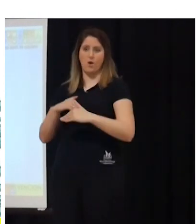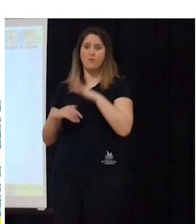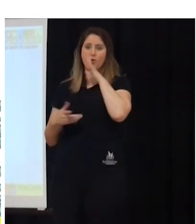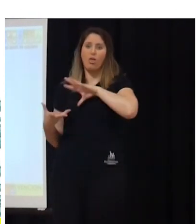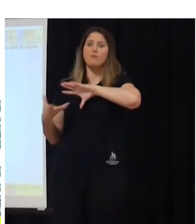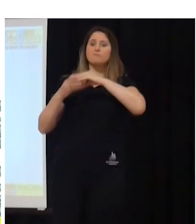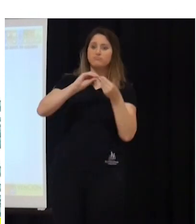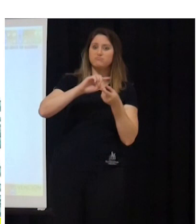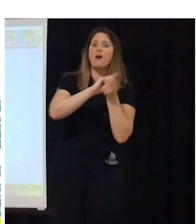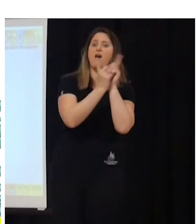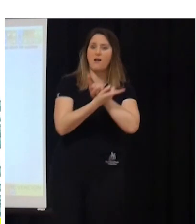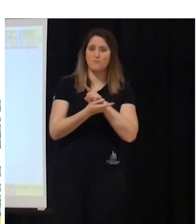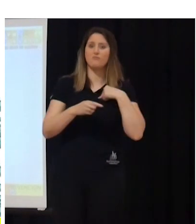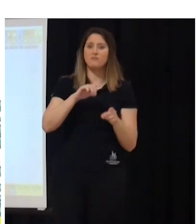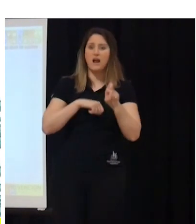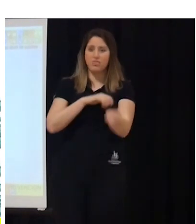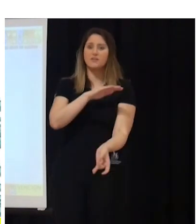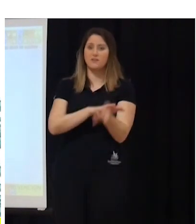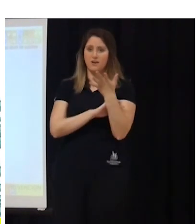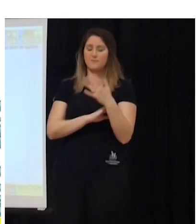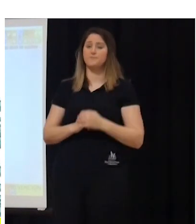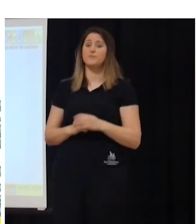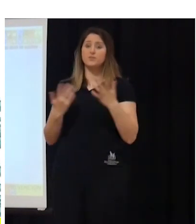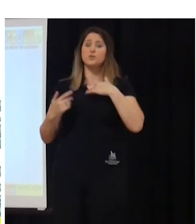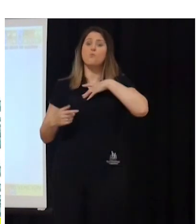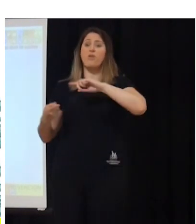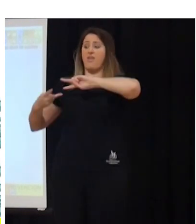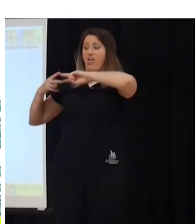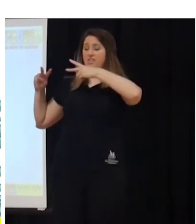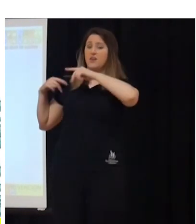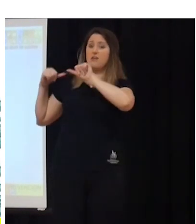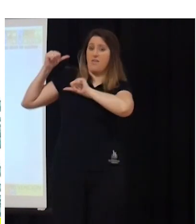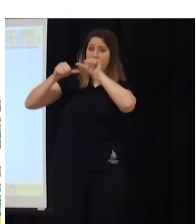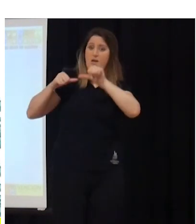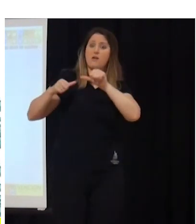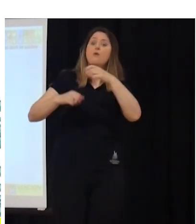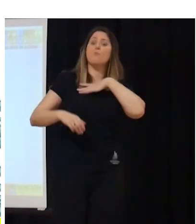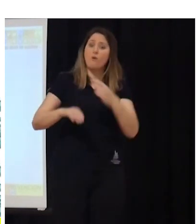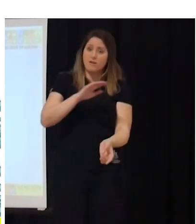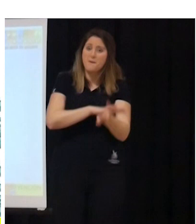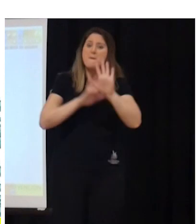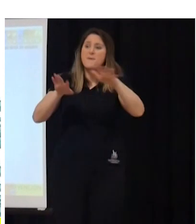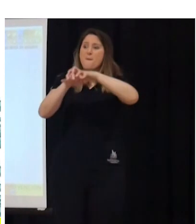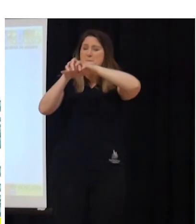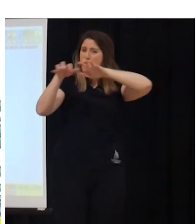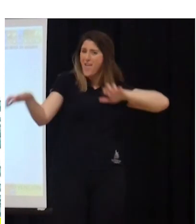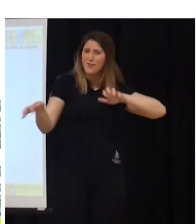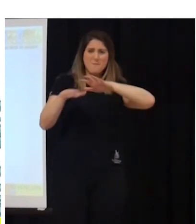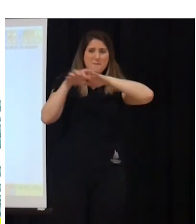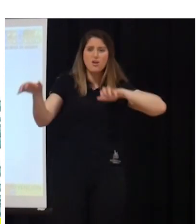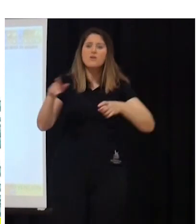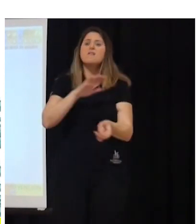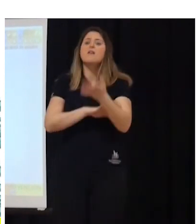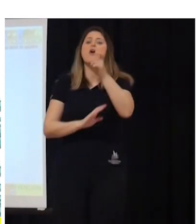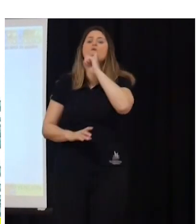algunas variedades de cánceres que se transmitan con nuestros genes, pero la mayoría se